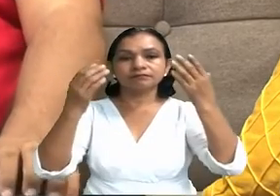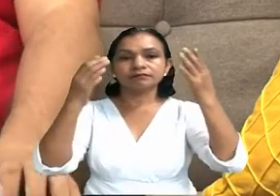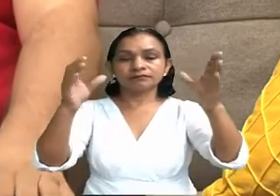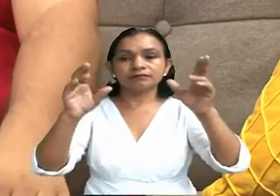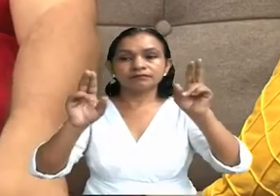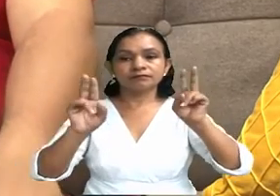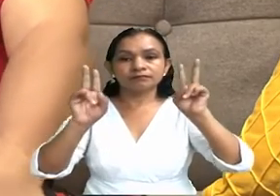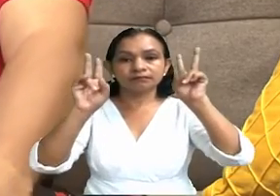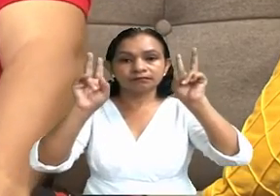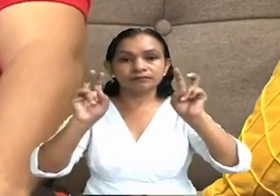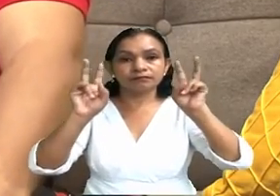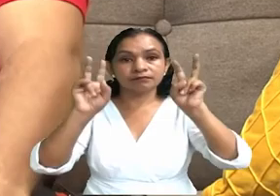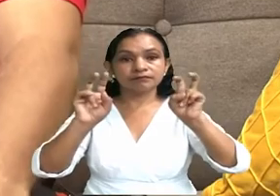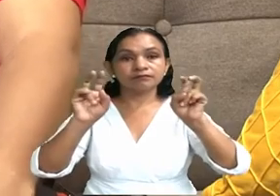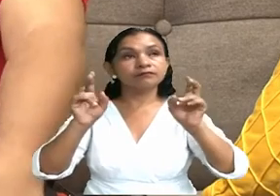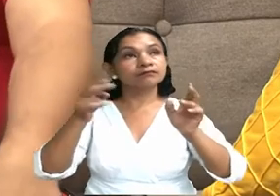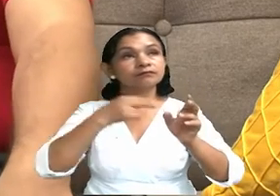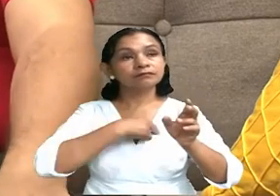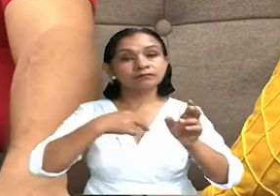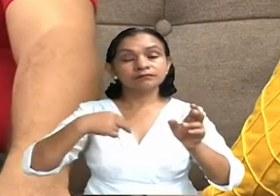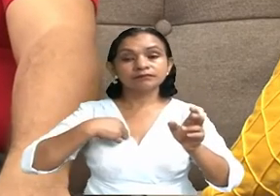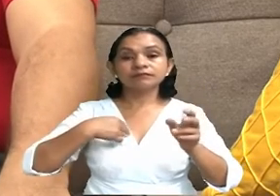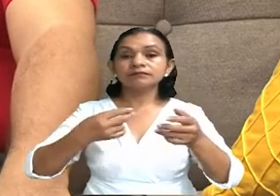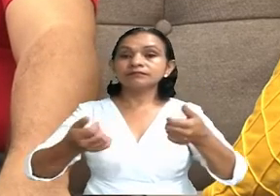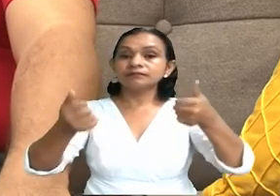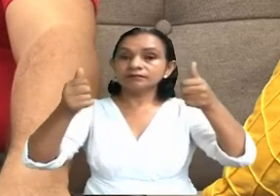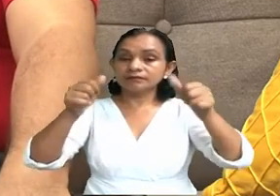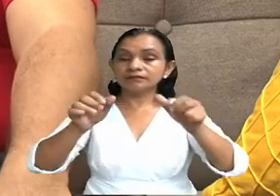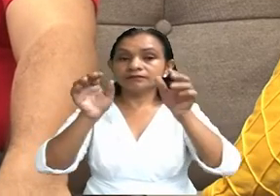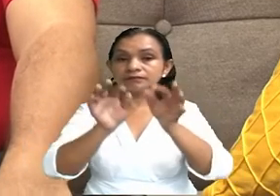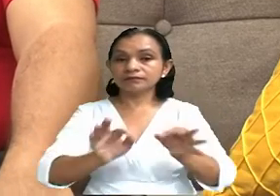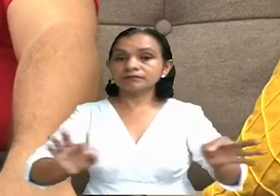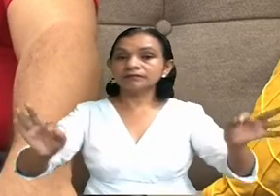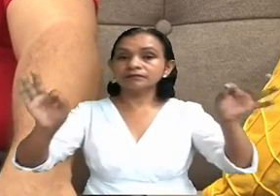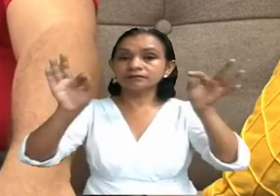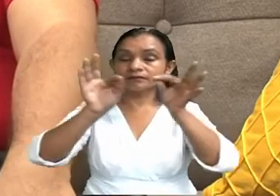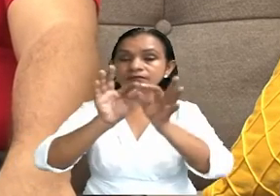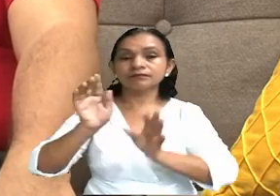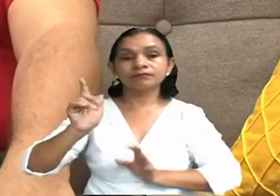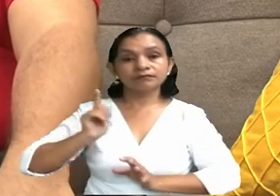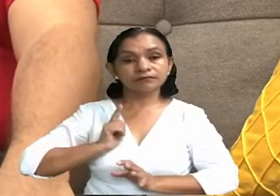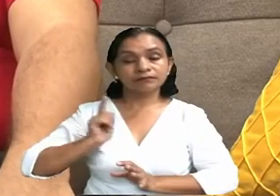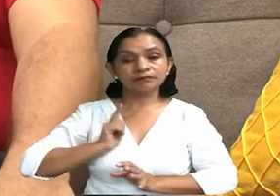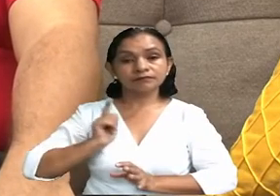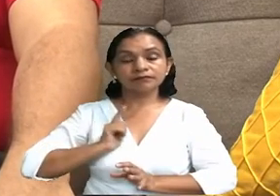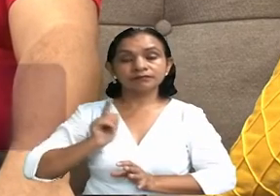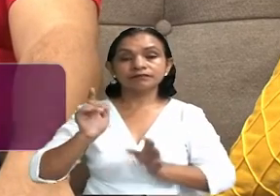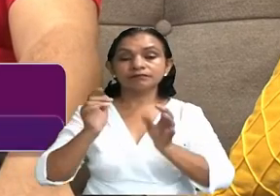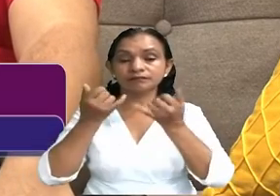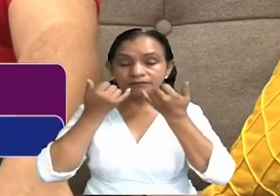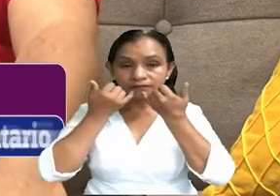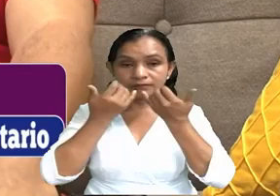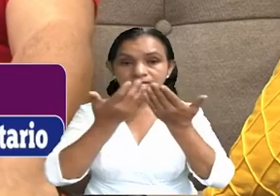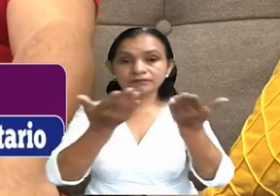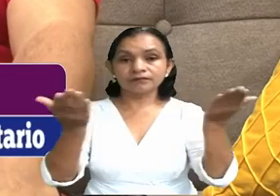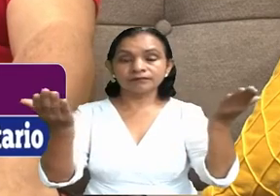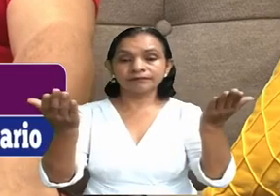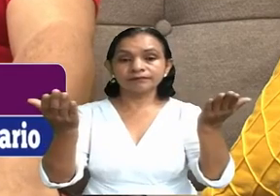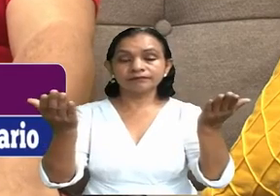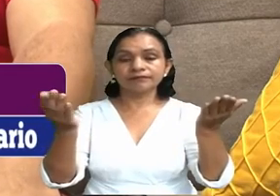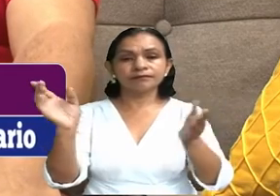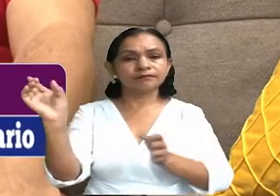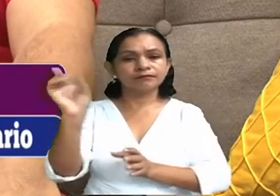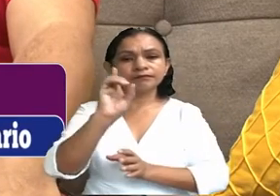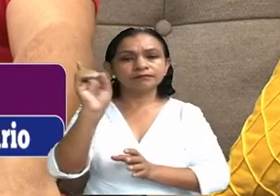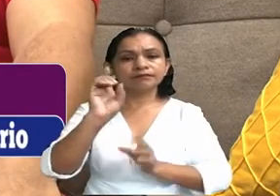que todavía hace falta fortalecer, pero lo importante es que ya se cuenta con esa base informativa de donde